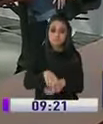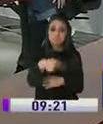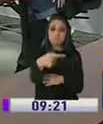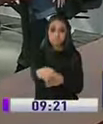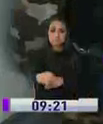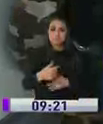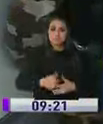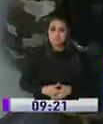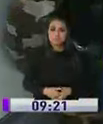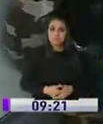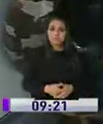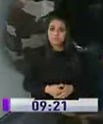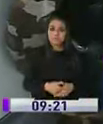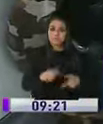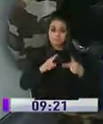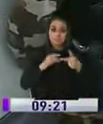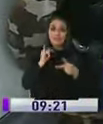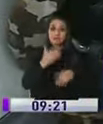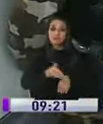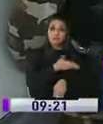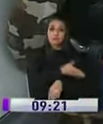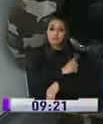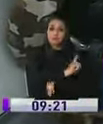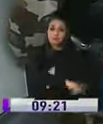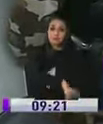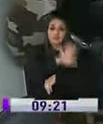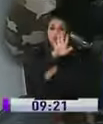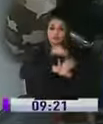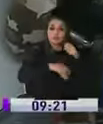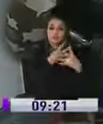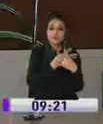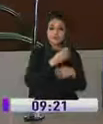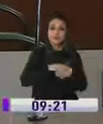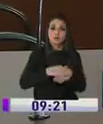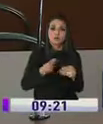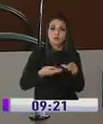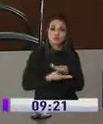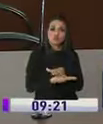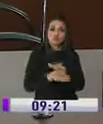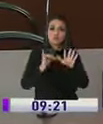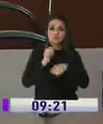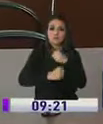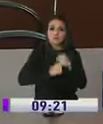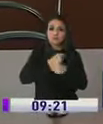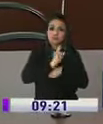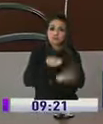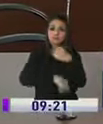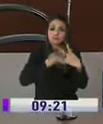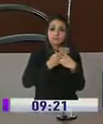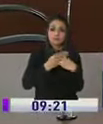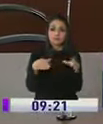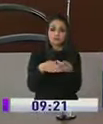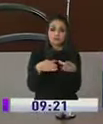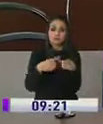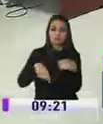próximas horas. Pareja anteriormente fue sentenciado a 5 años por cohecho y a 6 años por asociación